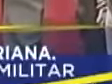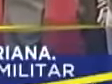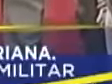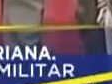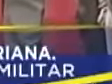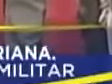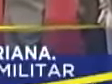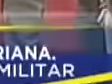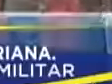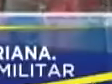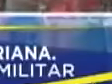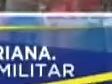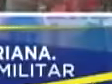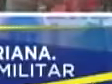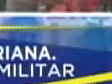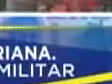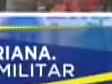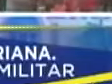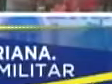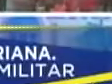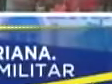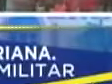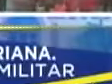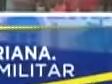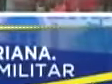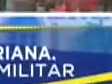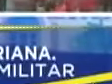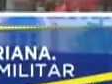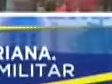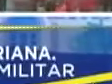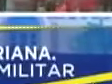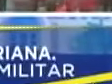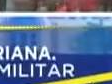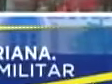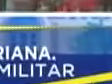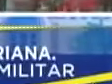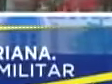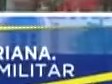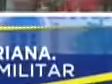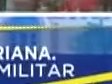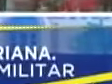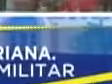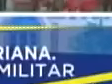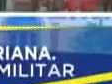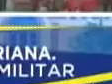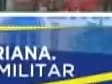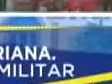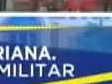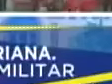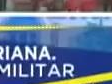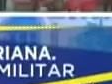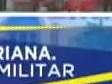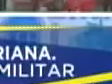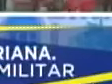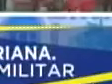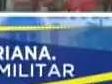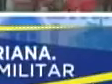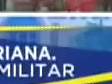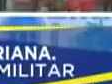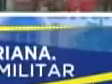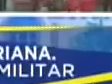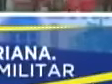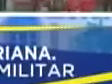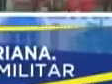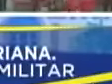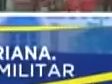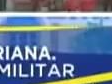fueron a presentarse como un puño en unidad, que es lo que pedimos hoy. Hoy vinimos a